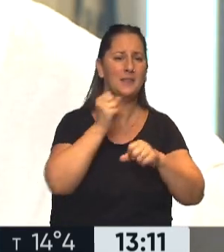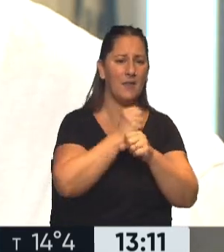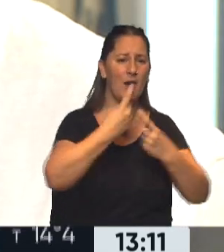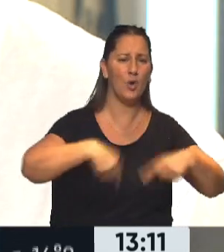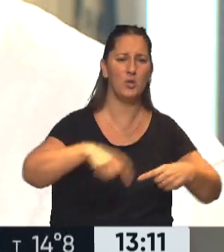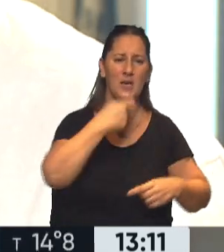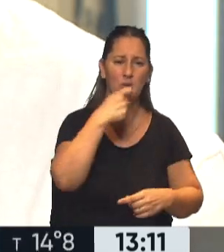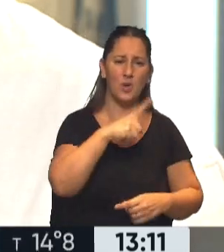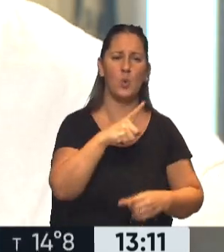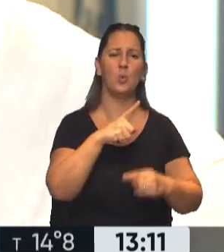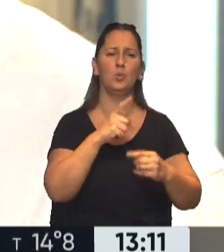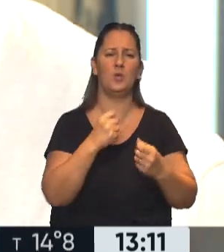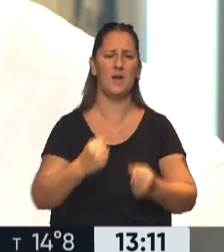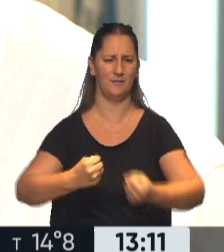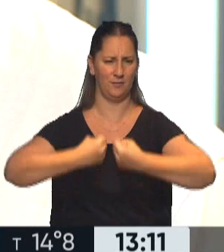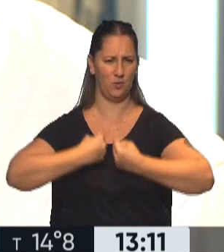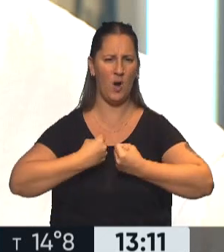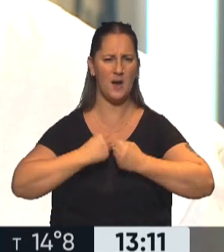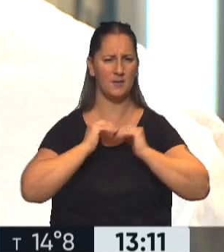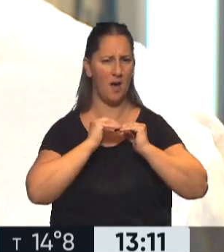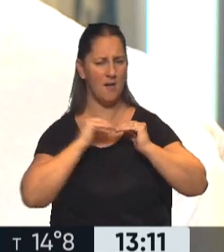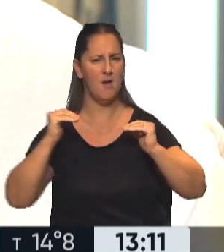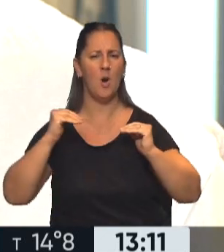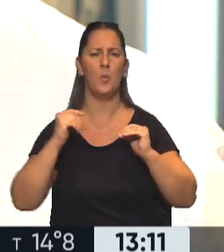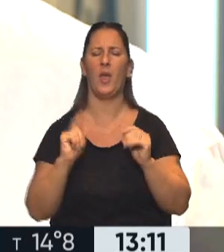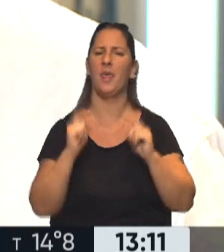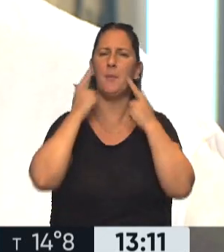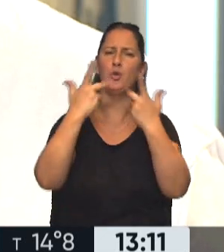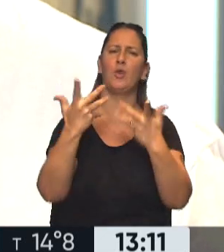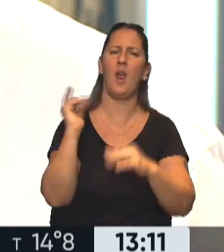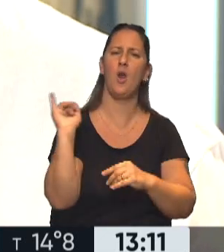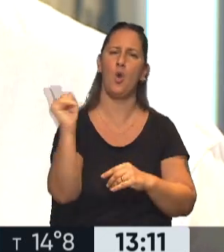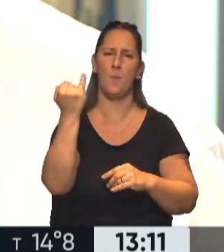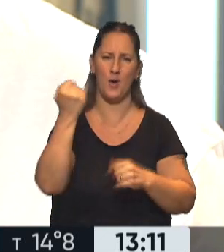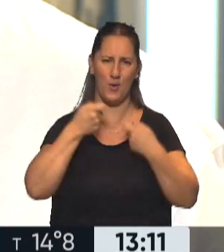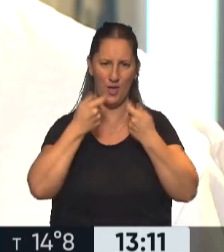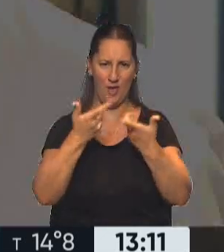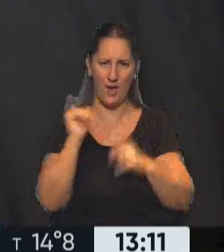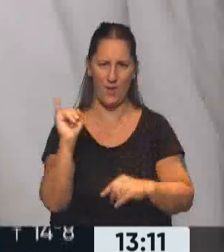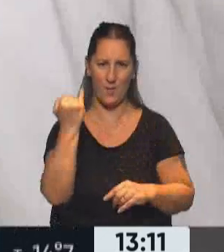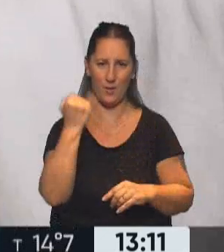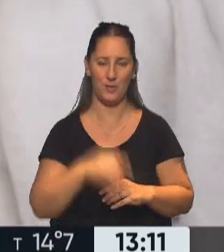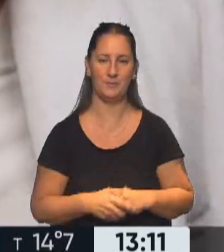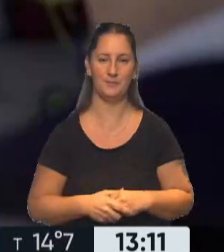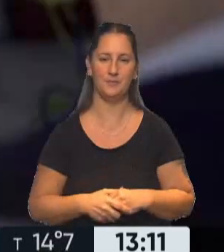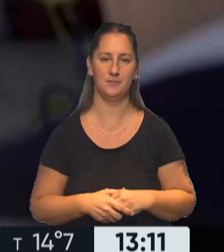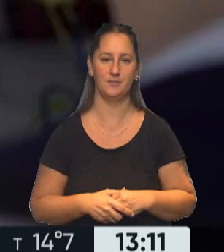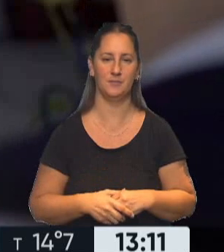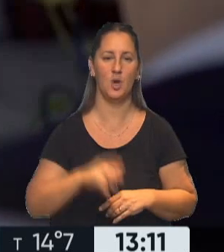gustan, como tratando de mantener tu fuego arriba porque tienes que brillar. Y nada,